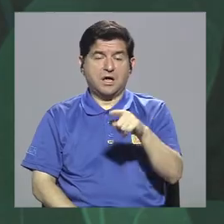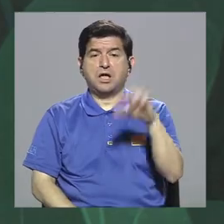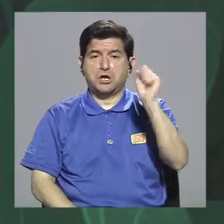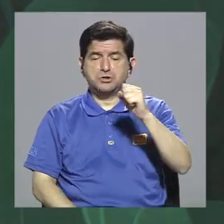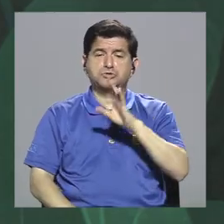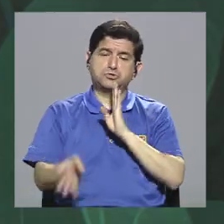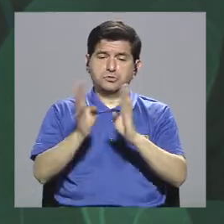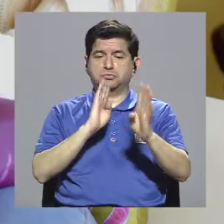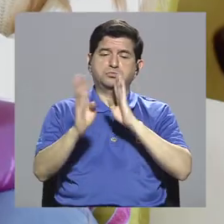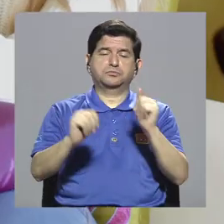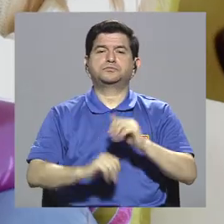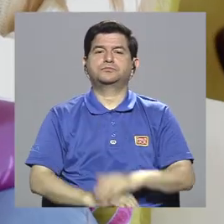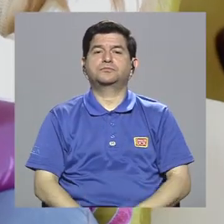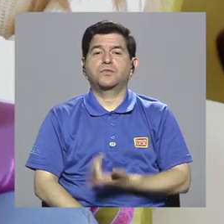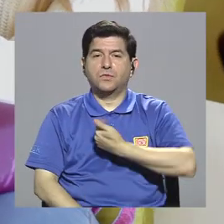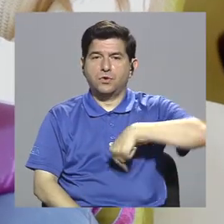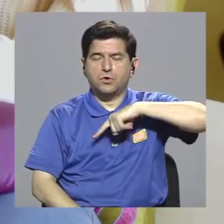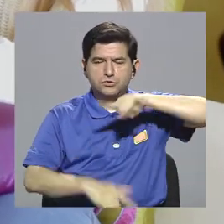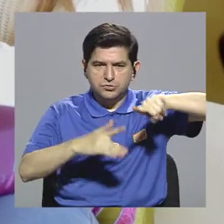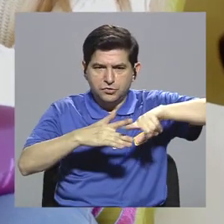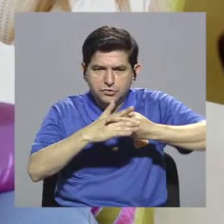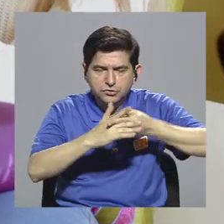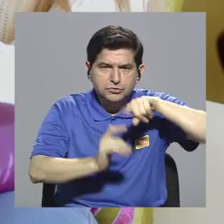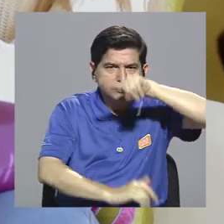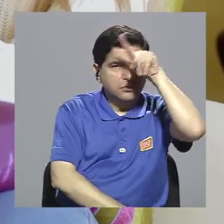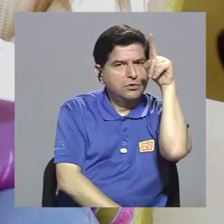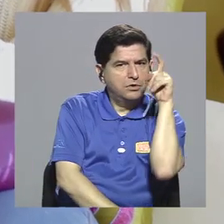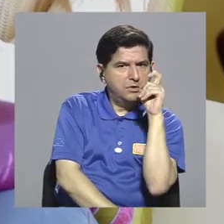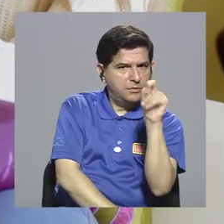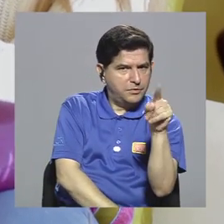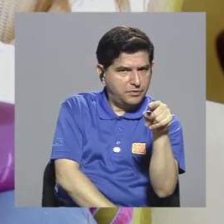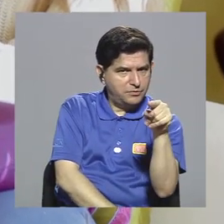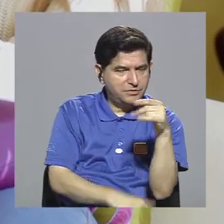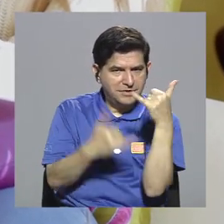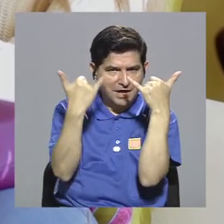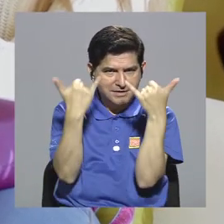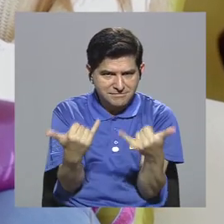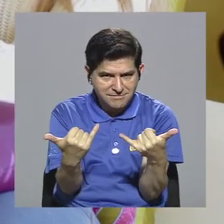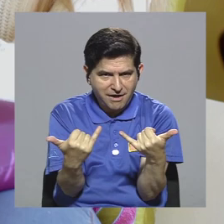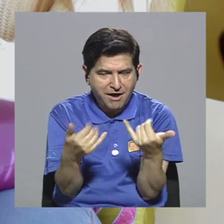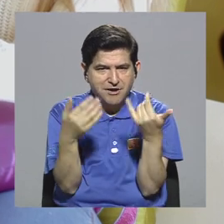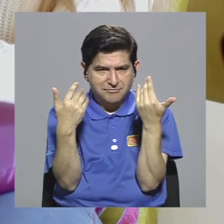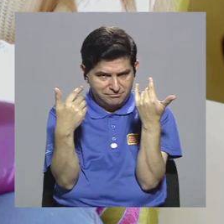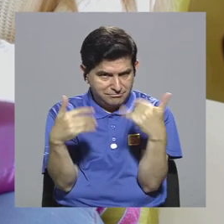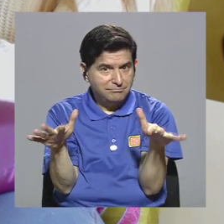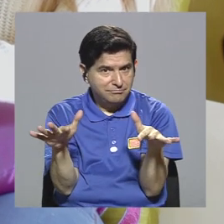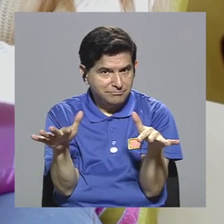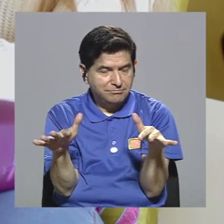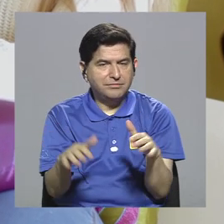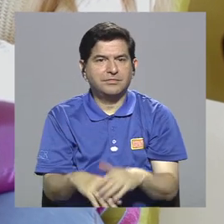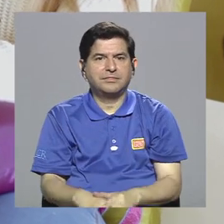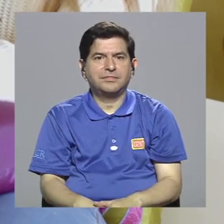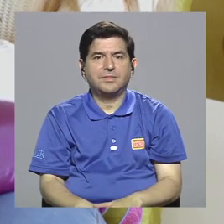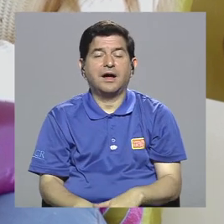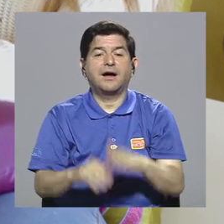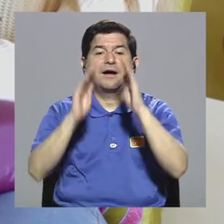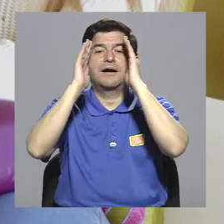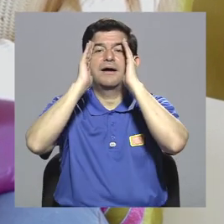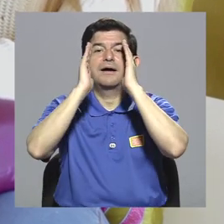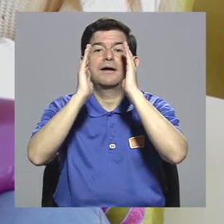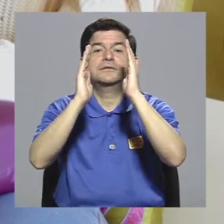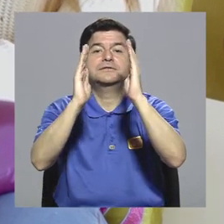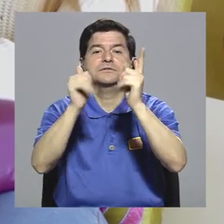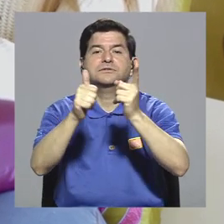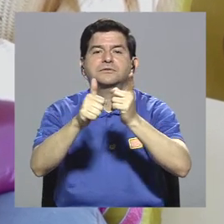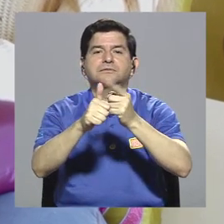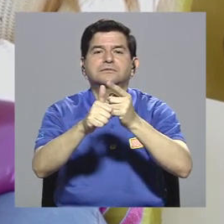conversación, vamos a lanzar la pregunta, y una vez que lanzamos la pregunta, lo que vamos a hacer es escuchar.